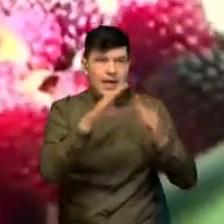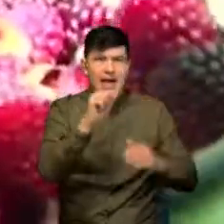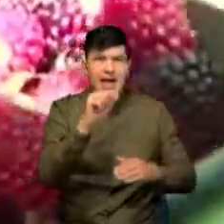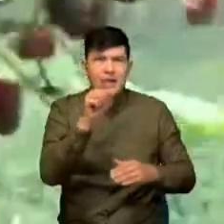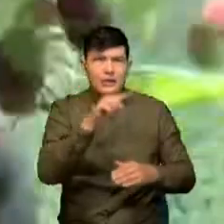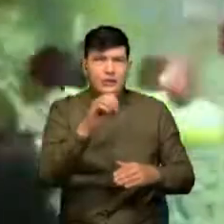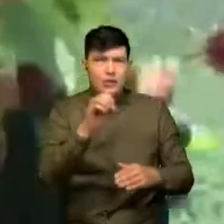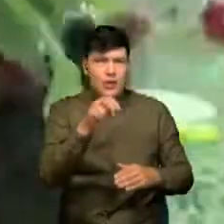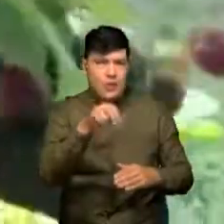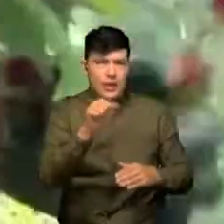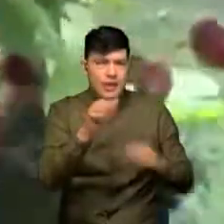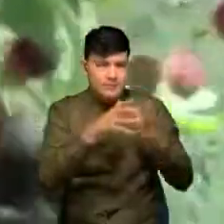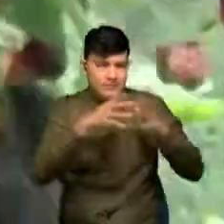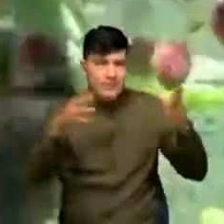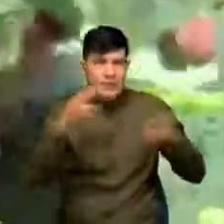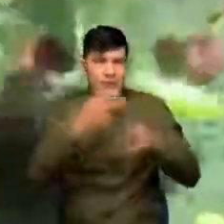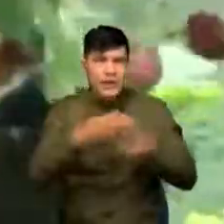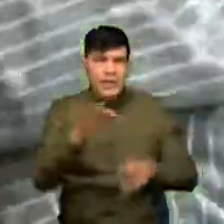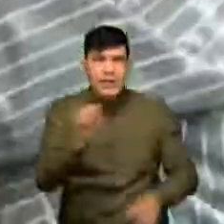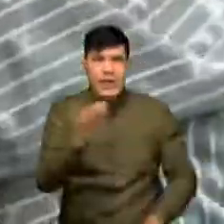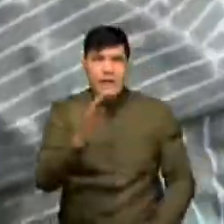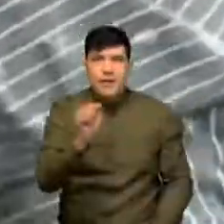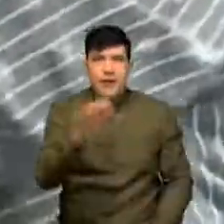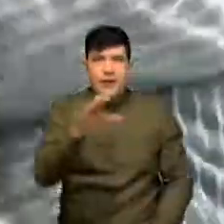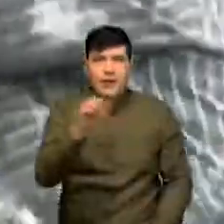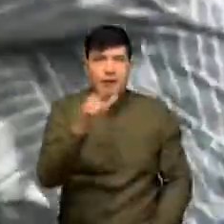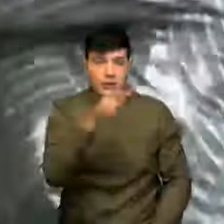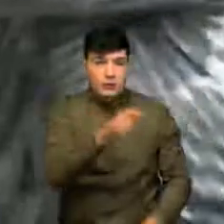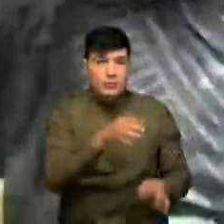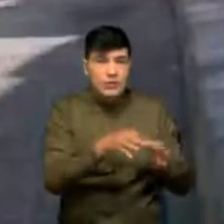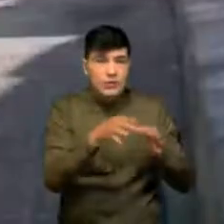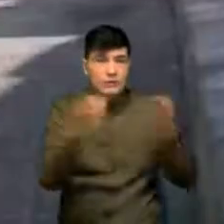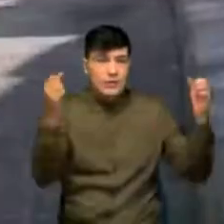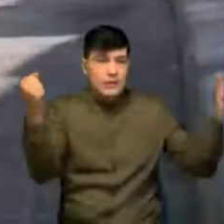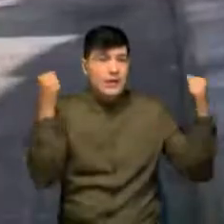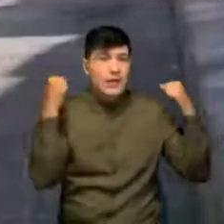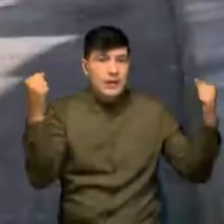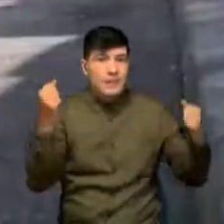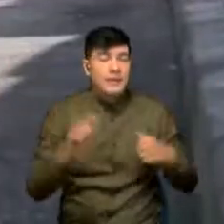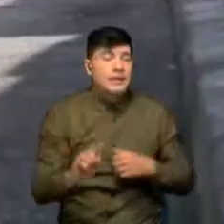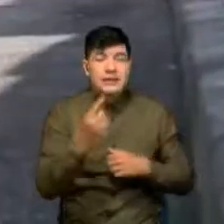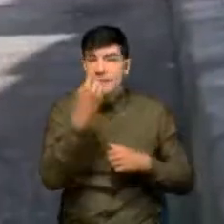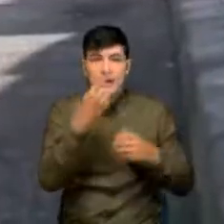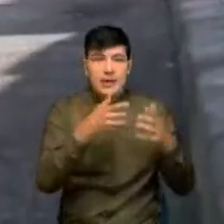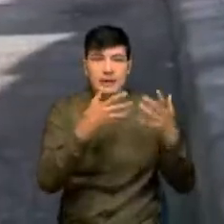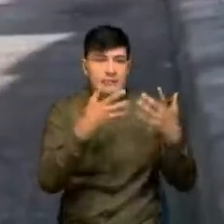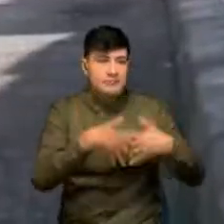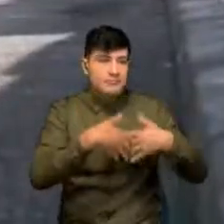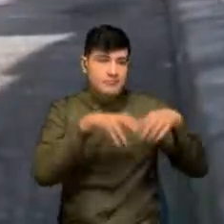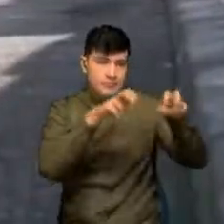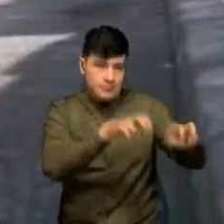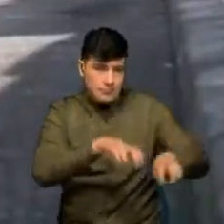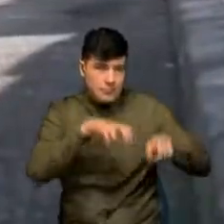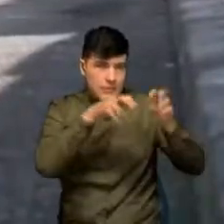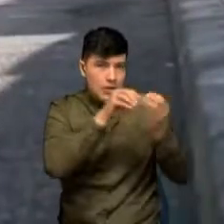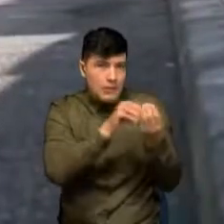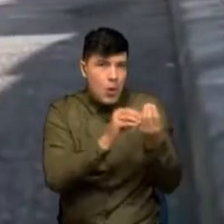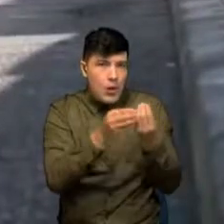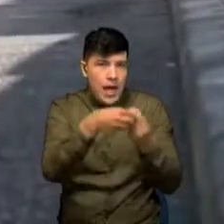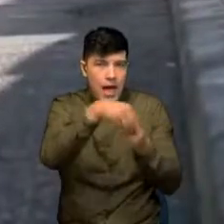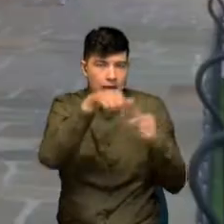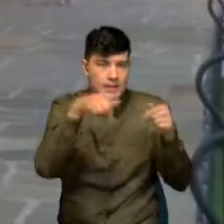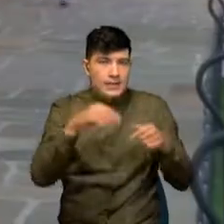Tabacal. Recordemos que Piedecuesta es el principal cultivador de mora del país y transformador de la hoja de tabaco.